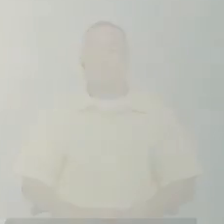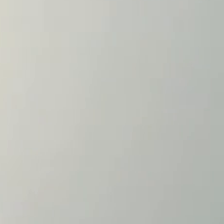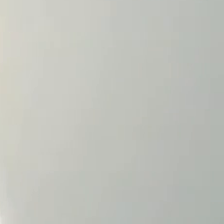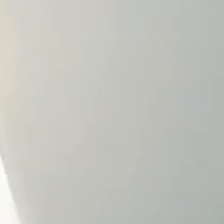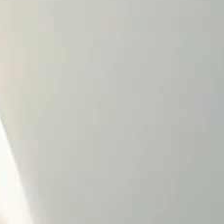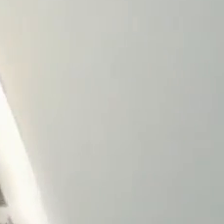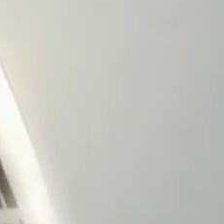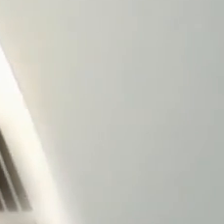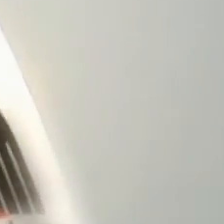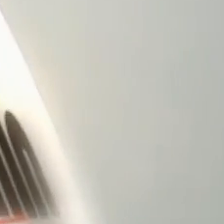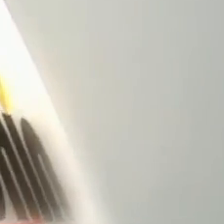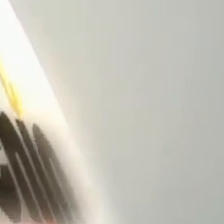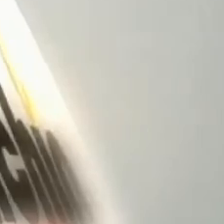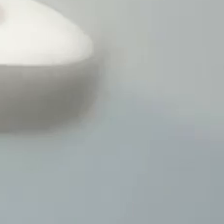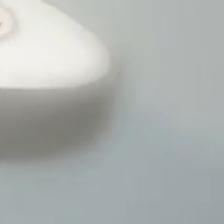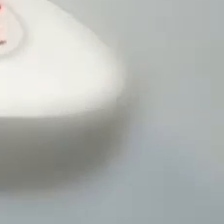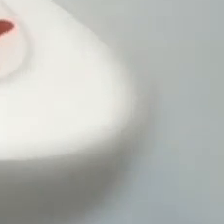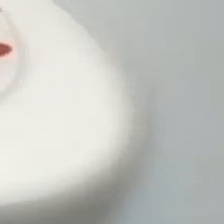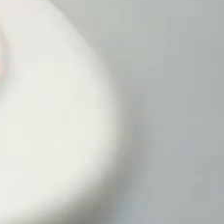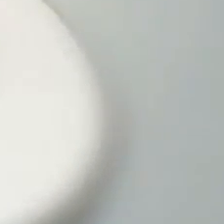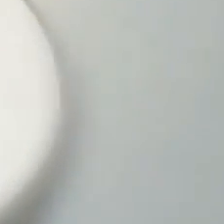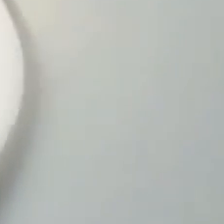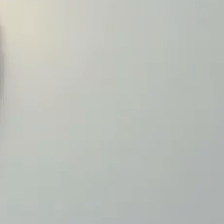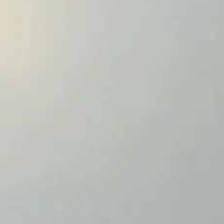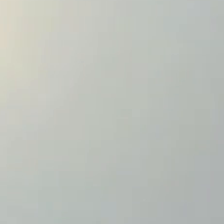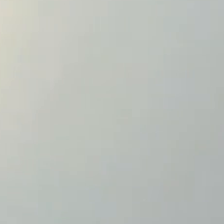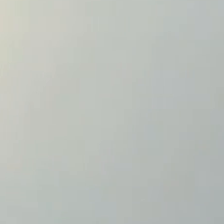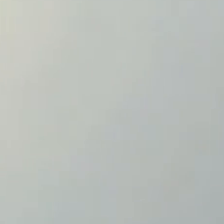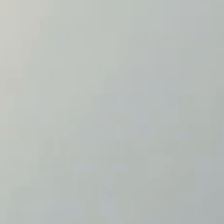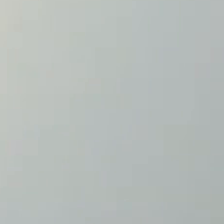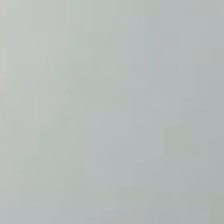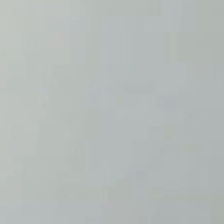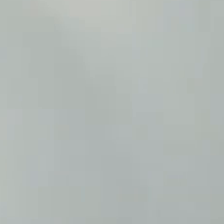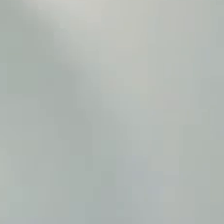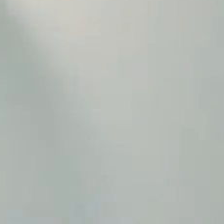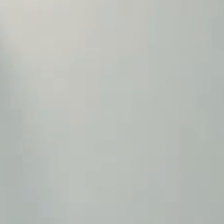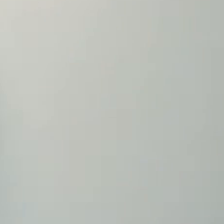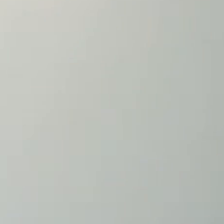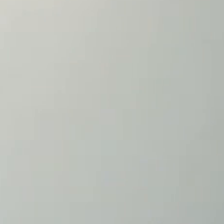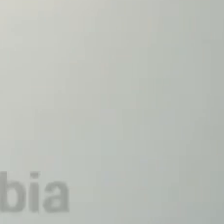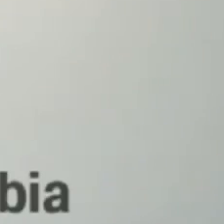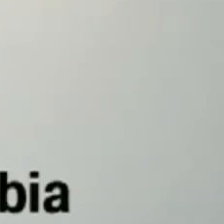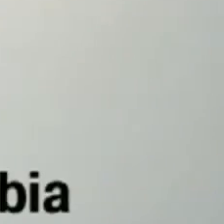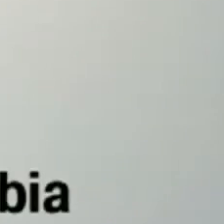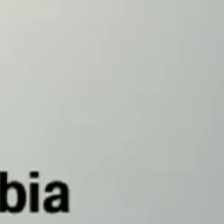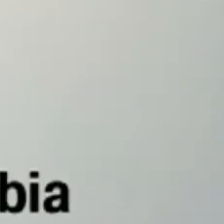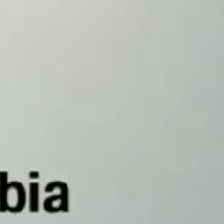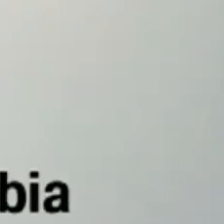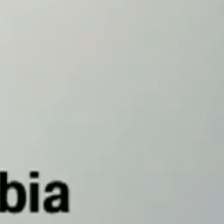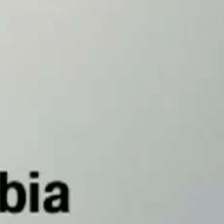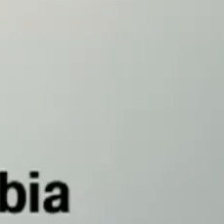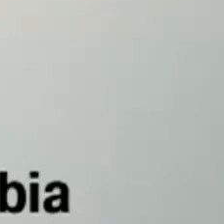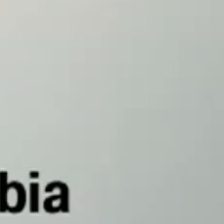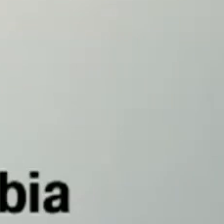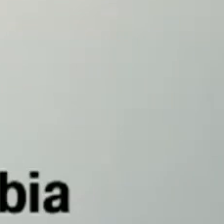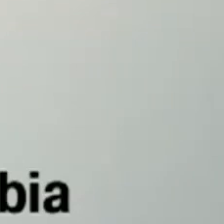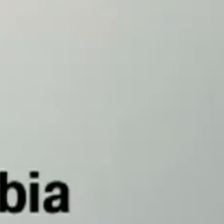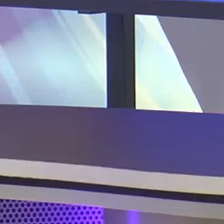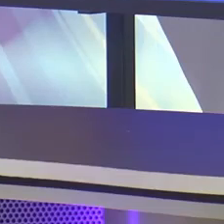Hasta aquí los deportes, con el patrocinio de Restaurante El Machín Gourmet, ahora en su nueva sede en el barrio Colombia.